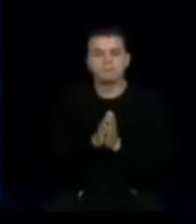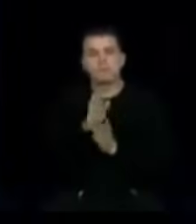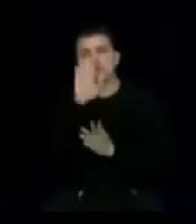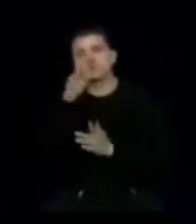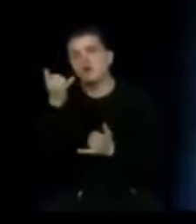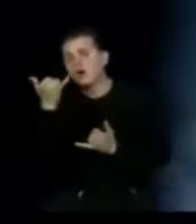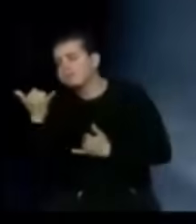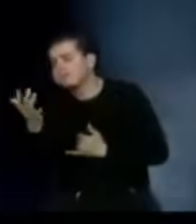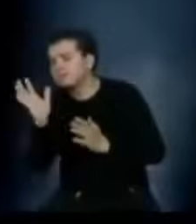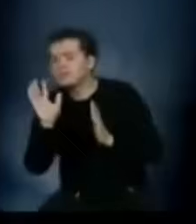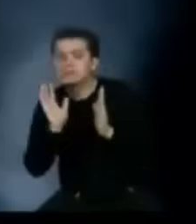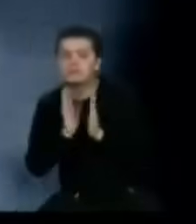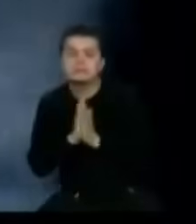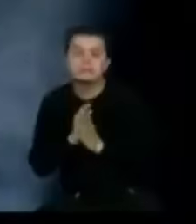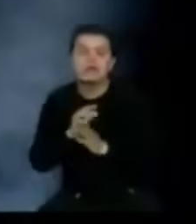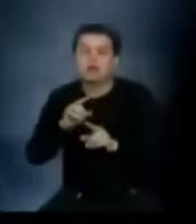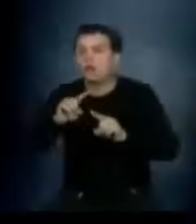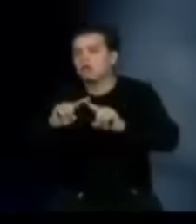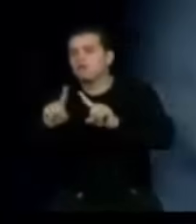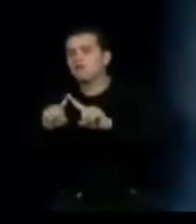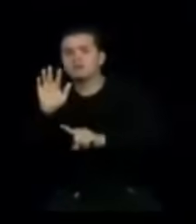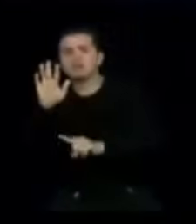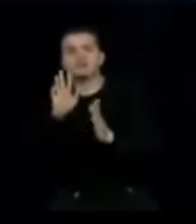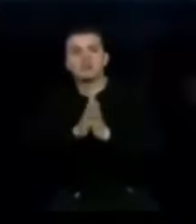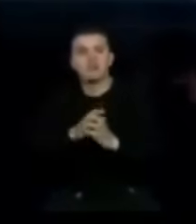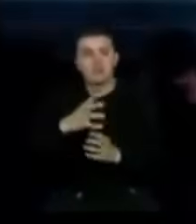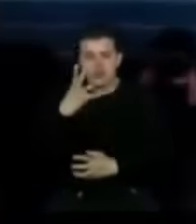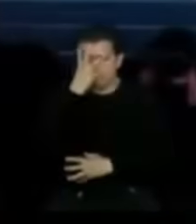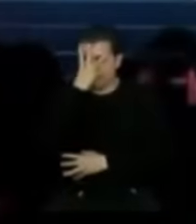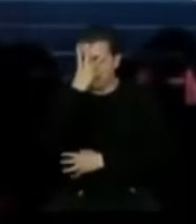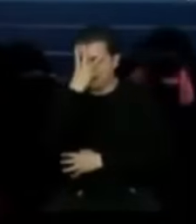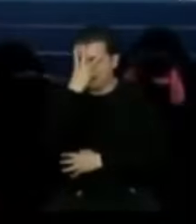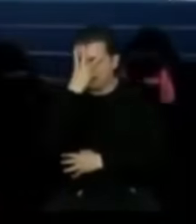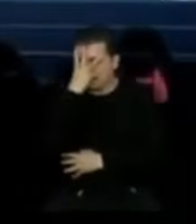Usted está aquí, y la mayoría de ustedes con una máscara.